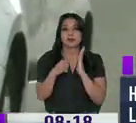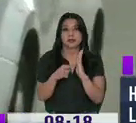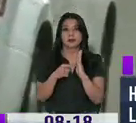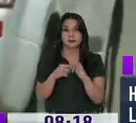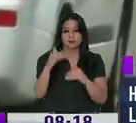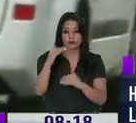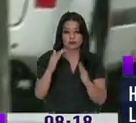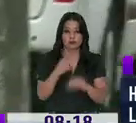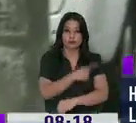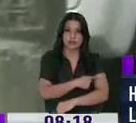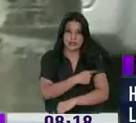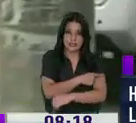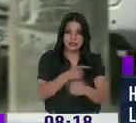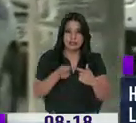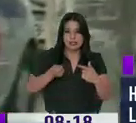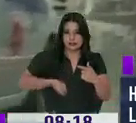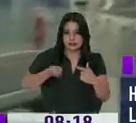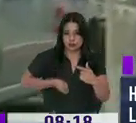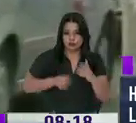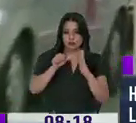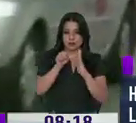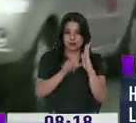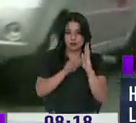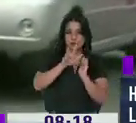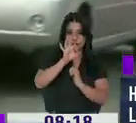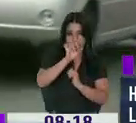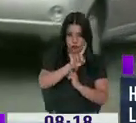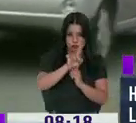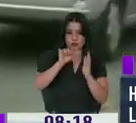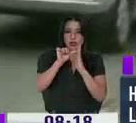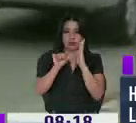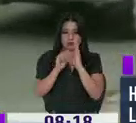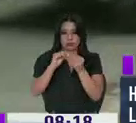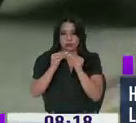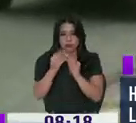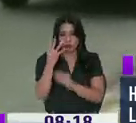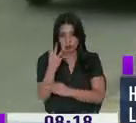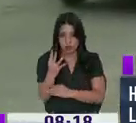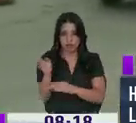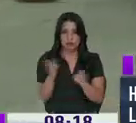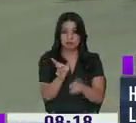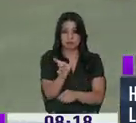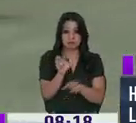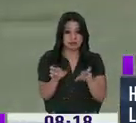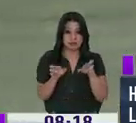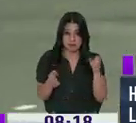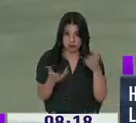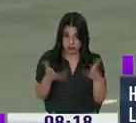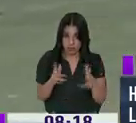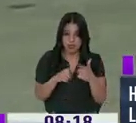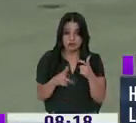botiquín extintor con el artículo 391, artículo 4, sin portar licencia, mal estacionados,